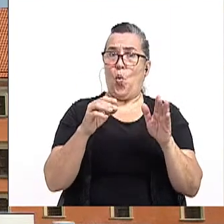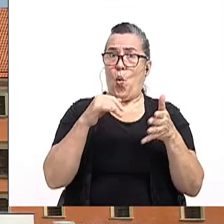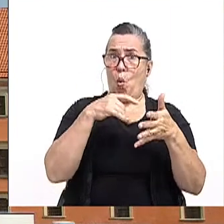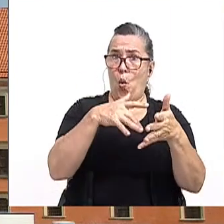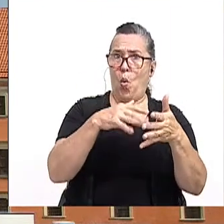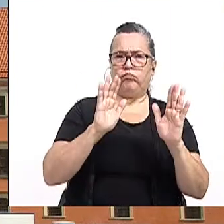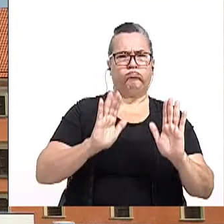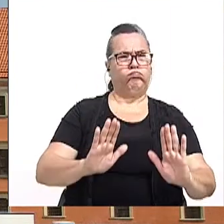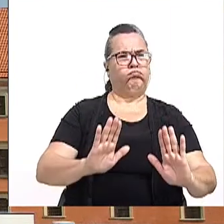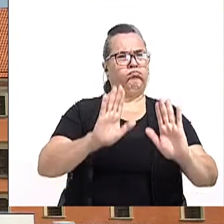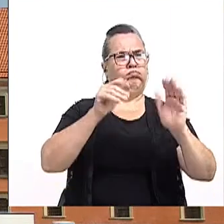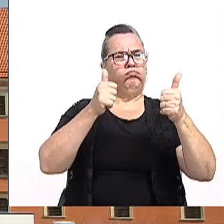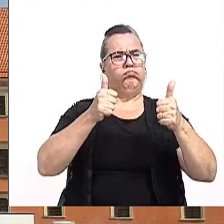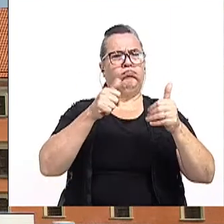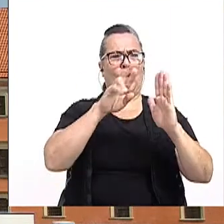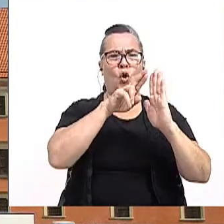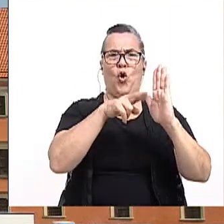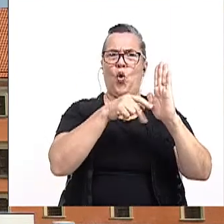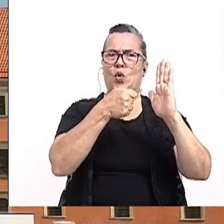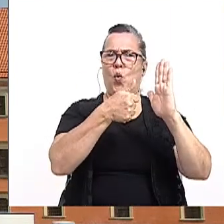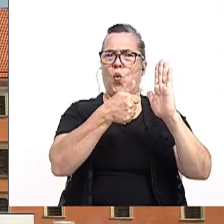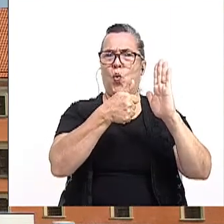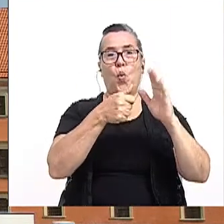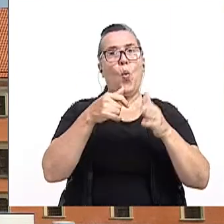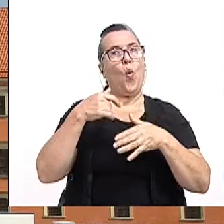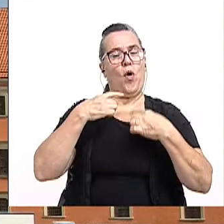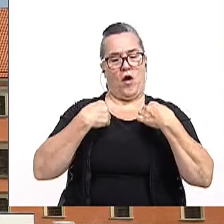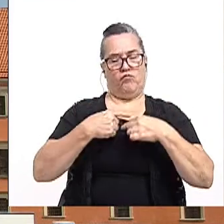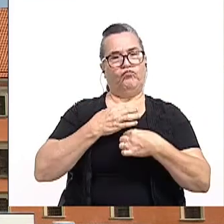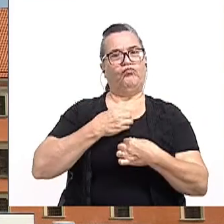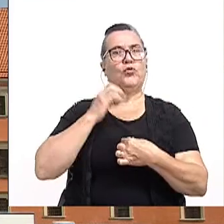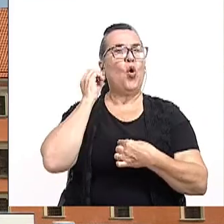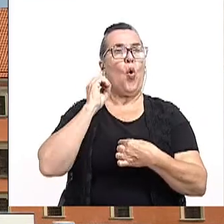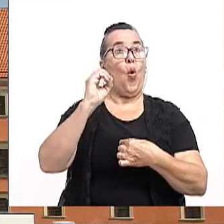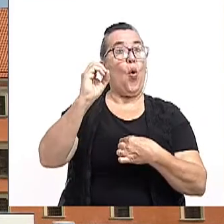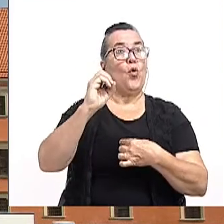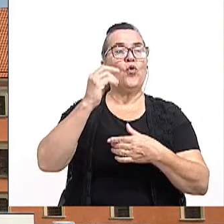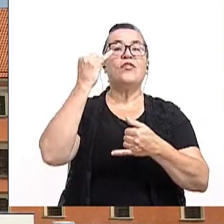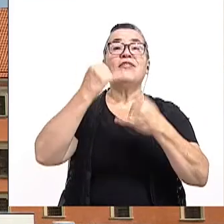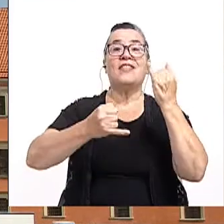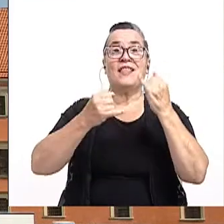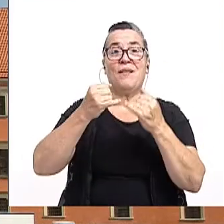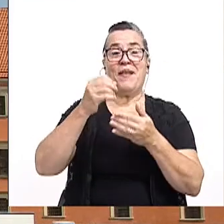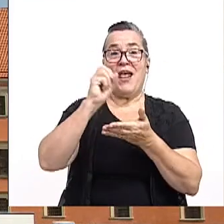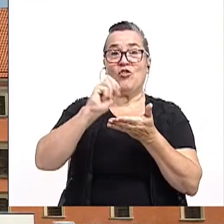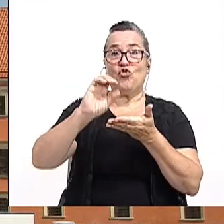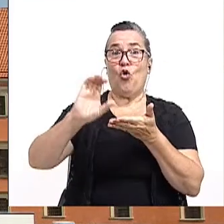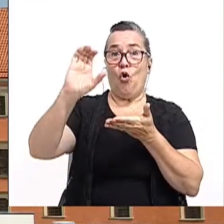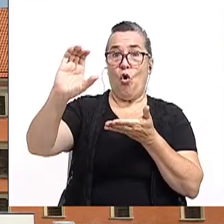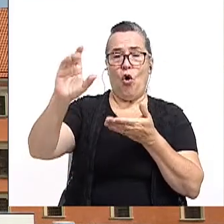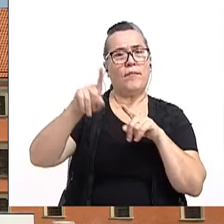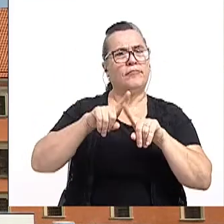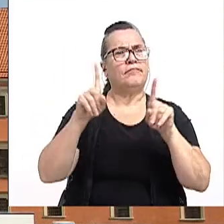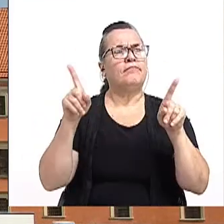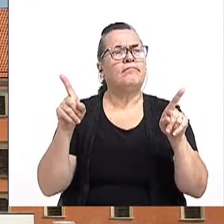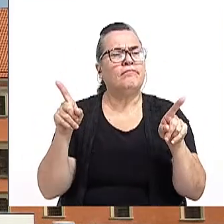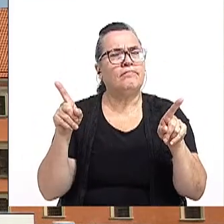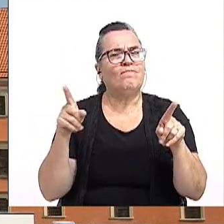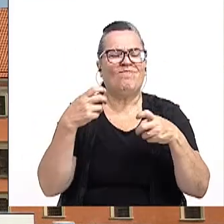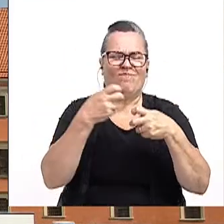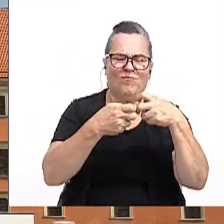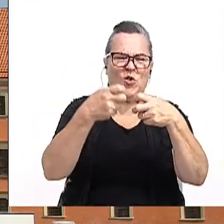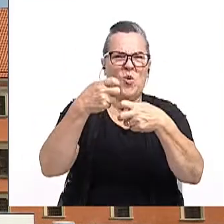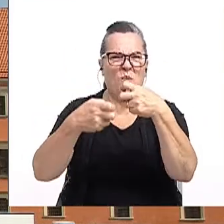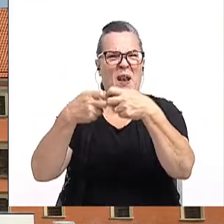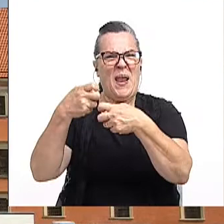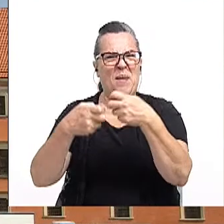sobresalientes. Inclusive se ganó una medalla de oro al terminar la secundaria. Pero lastimosamente, por los problemas